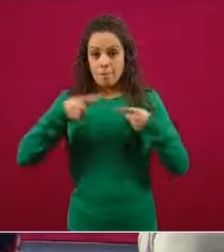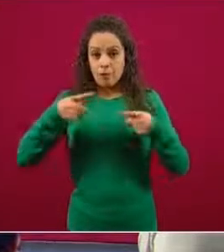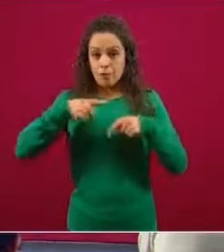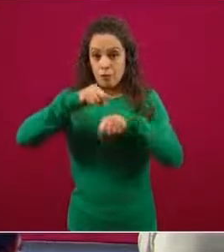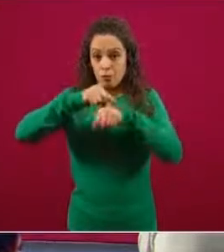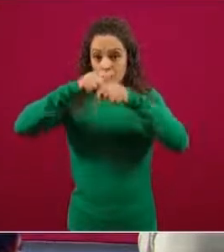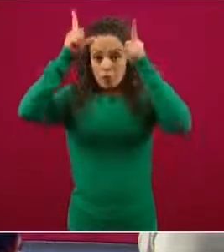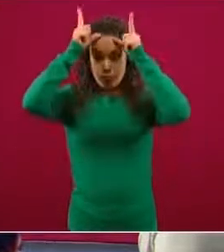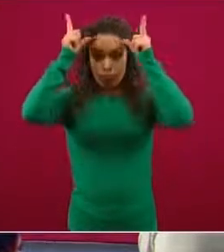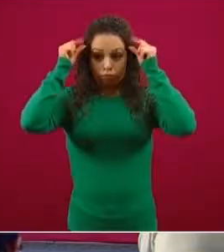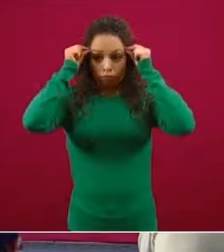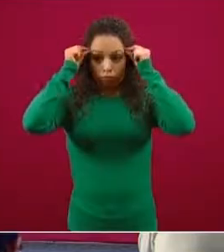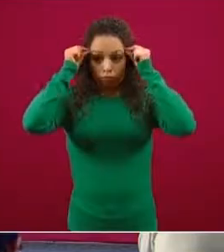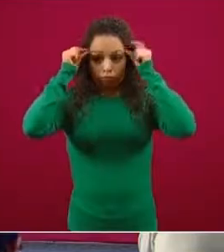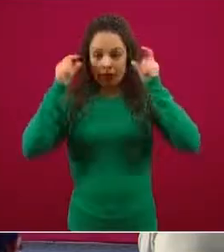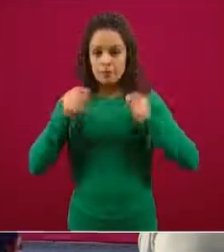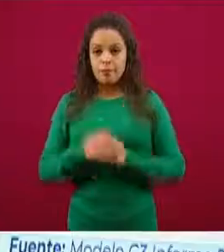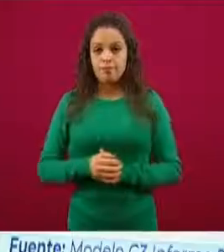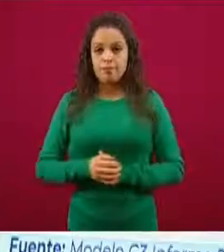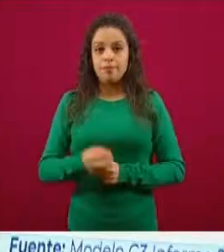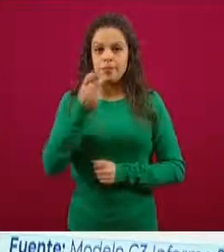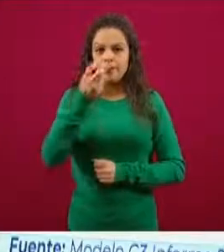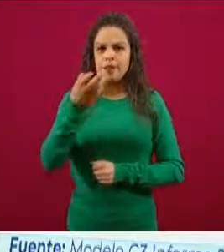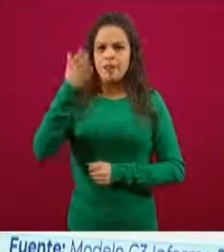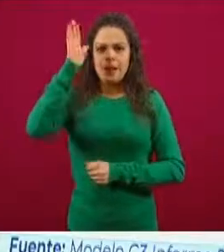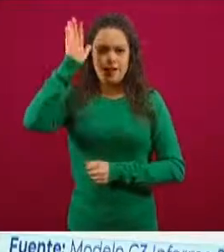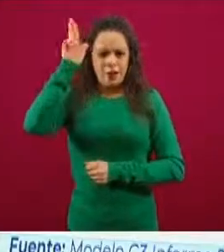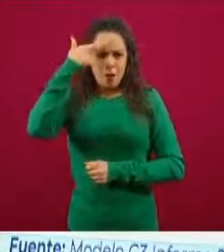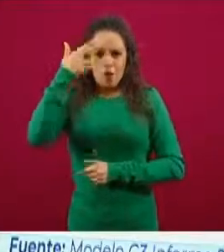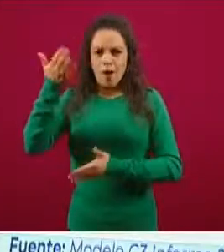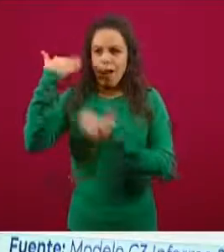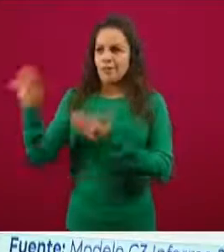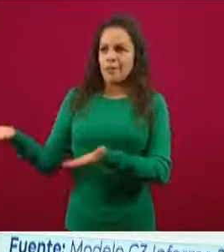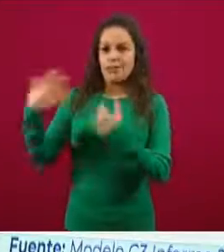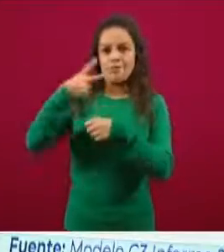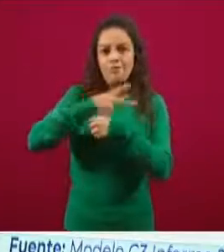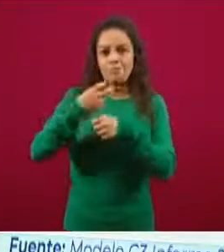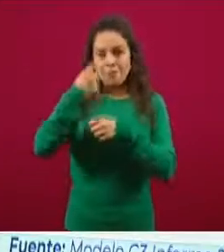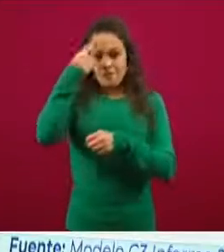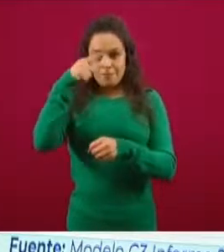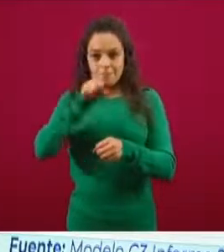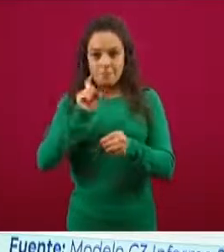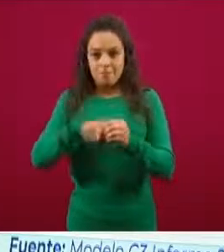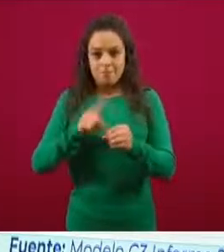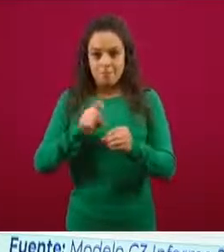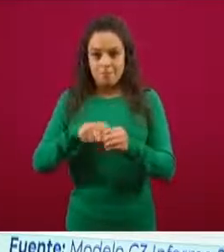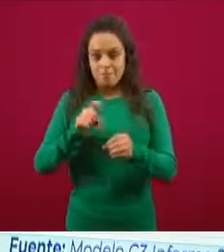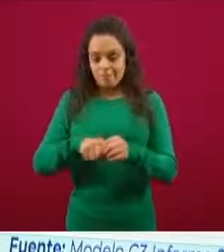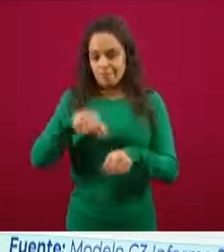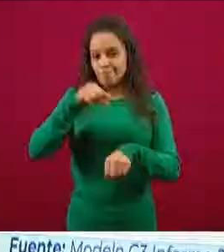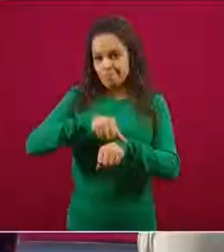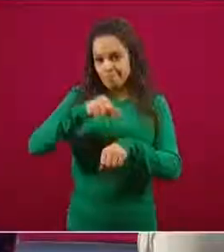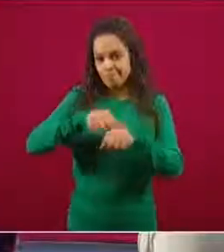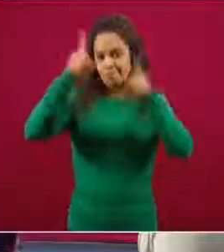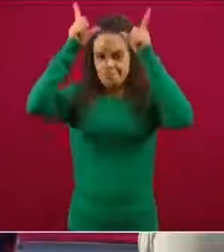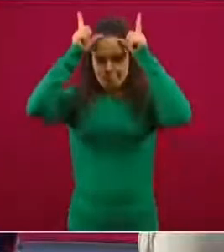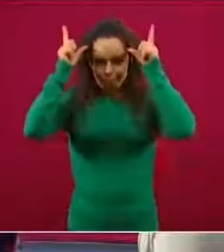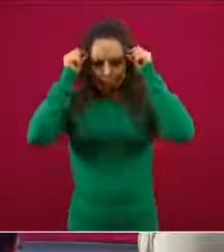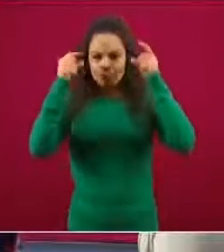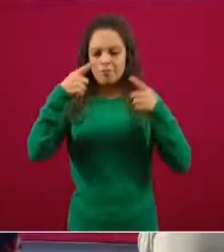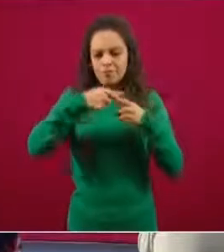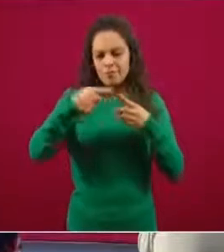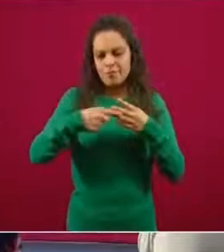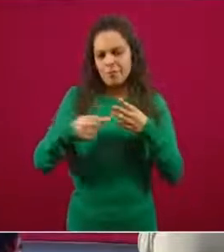son los de la convocatoria de médicos del bienestar, médicos y médicas, enfermeros, enfermeras y otro personal de salud. Y además,